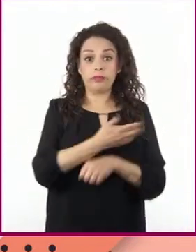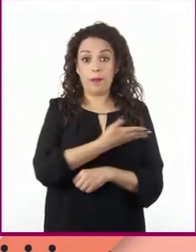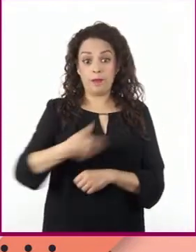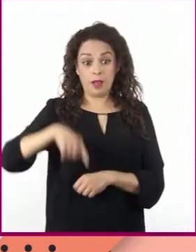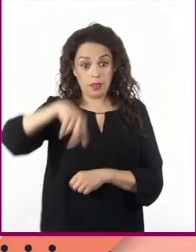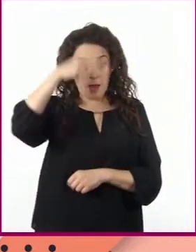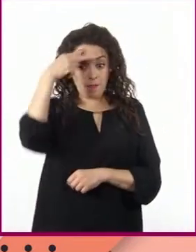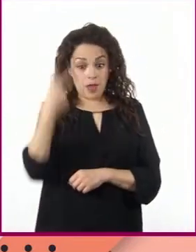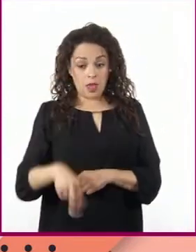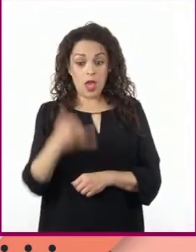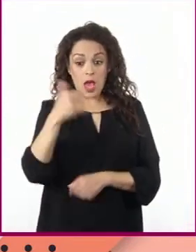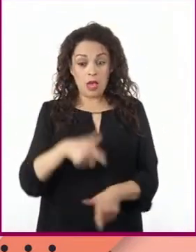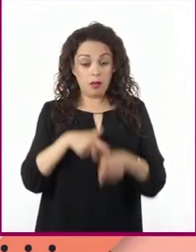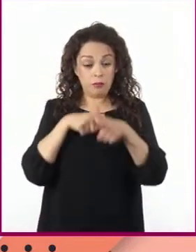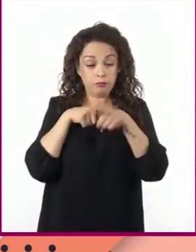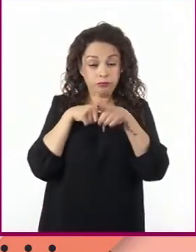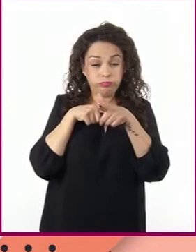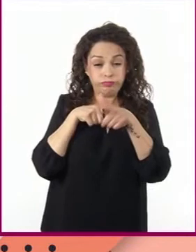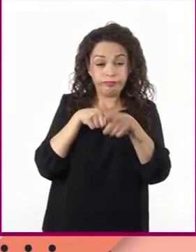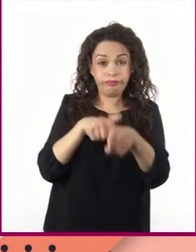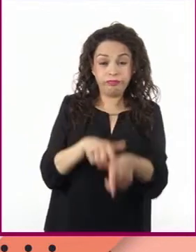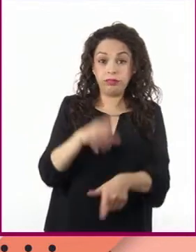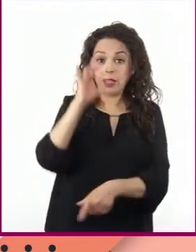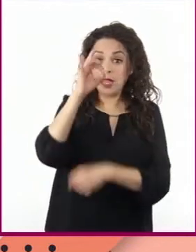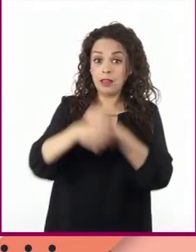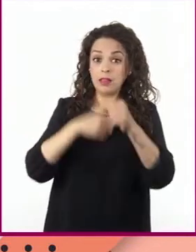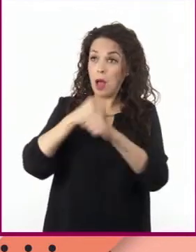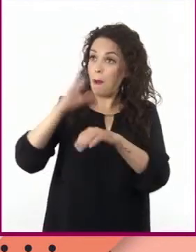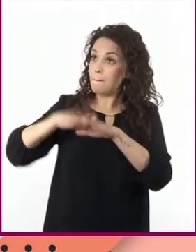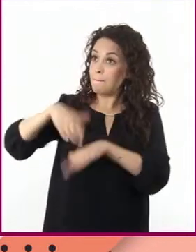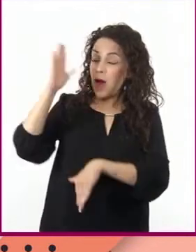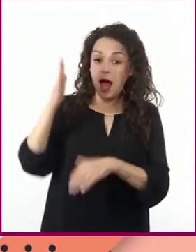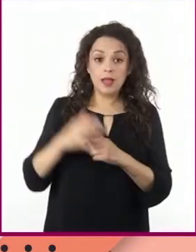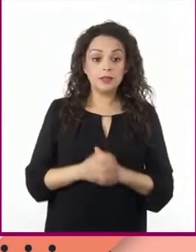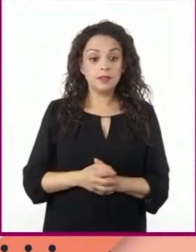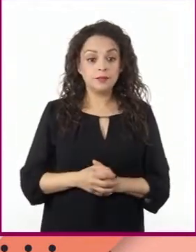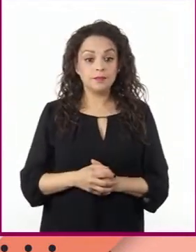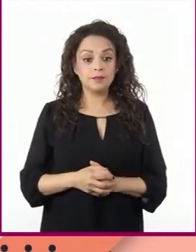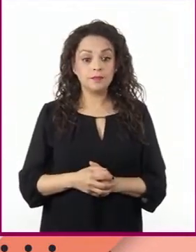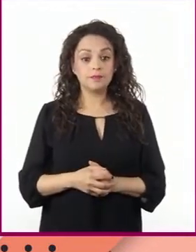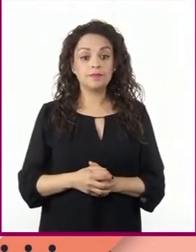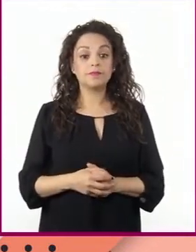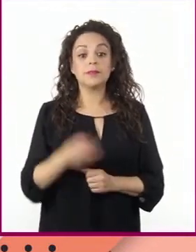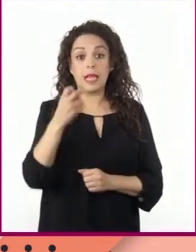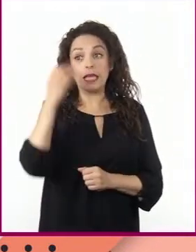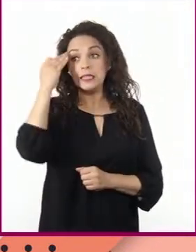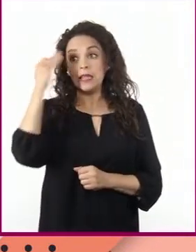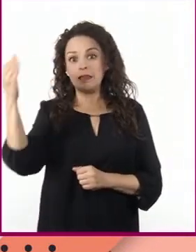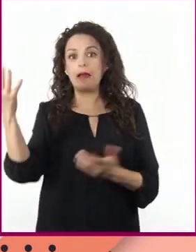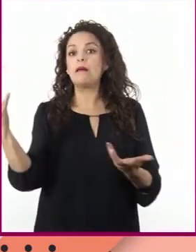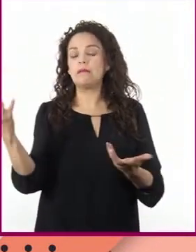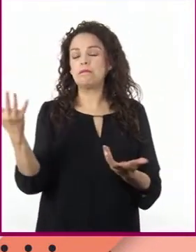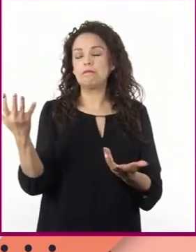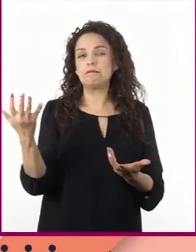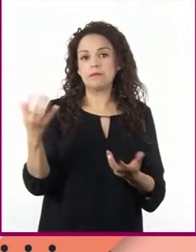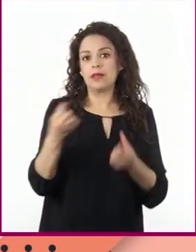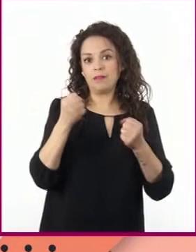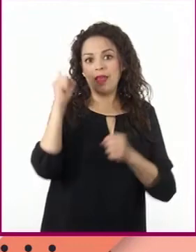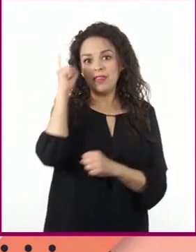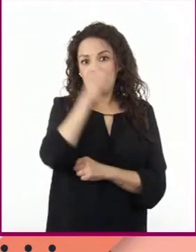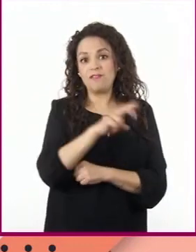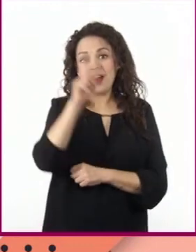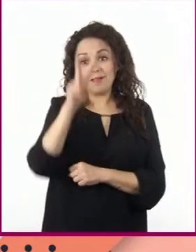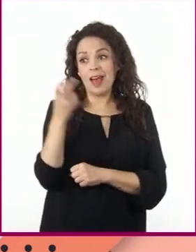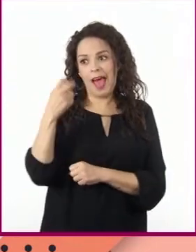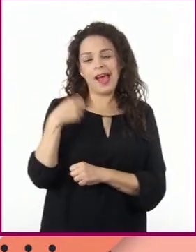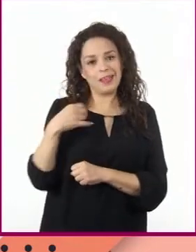México y duró en el cargo más de 30 años. Entonces, más de una persona que influyó mucho en ese tiempo y se me hace impresionante.